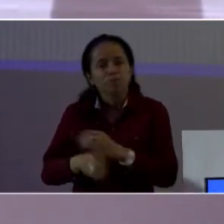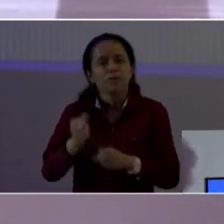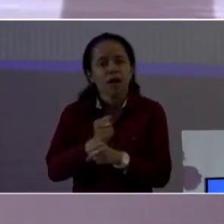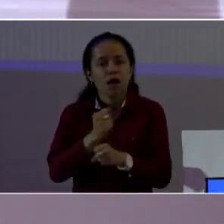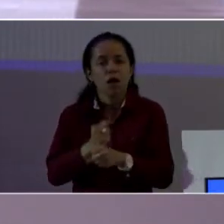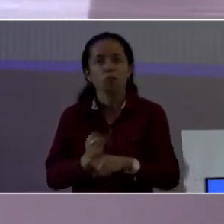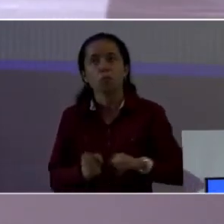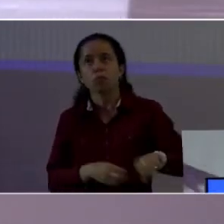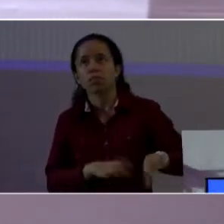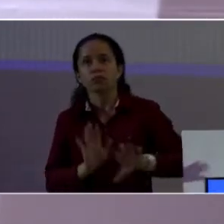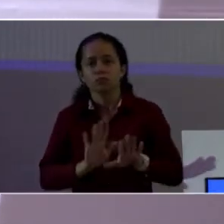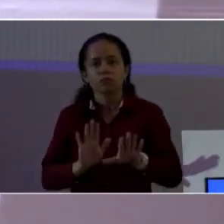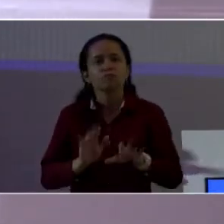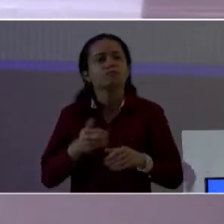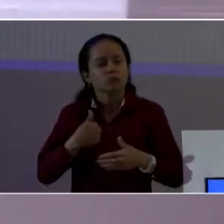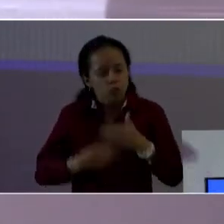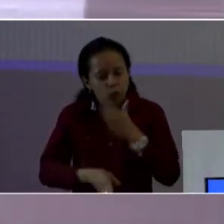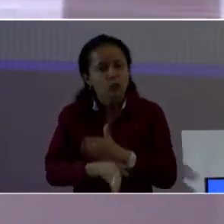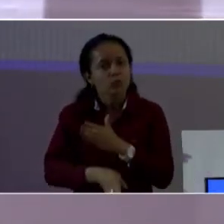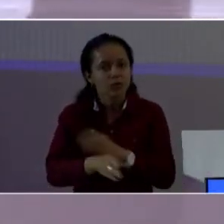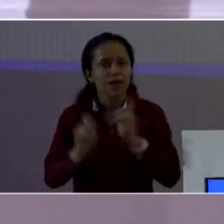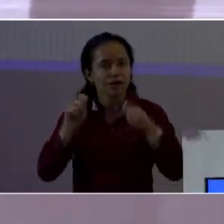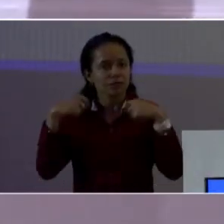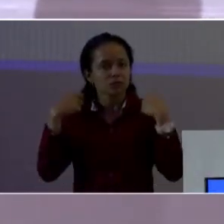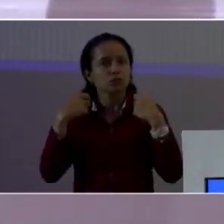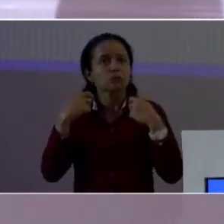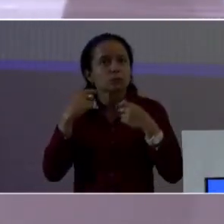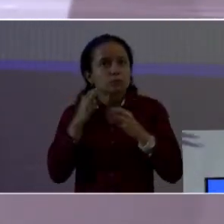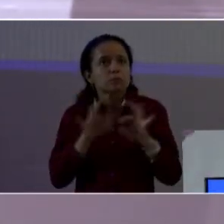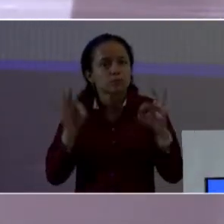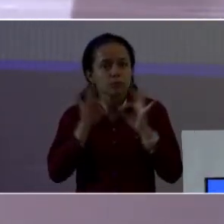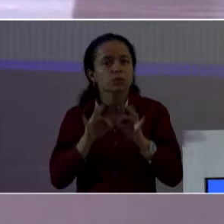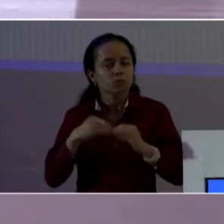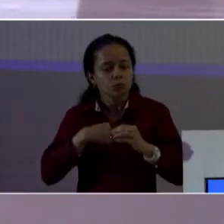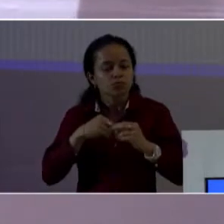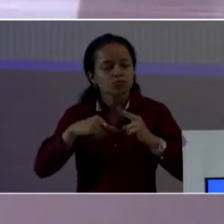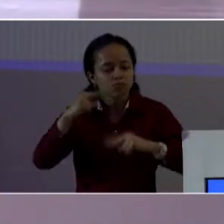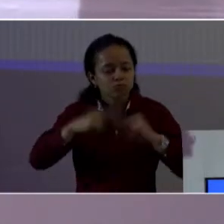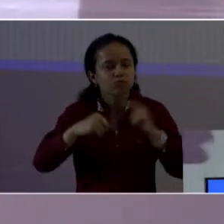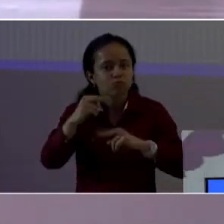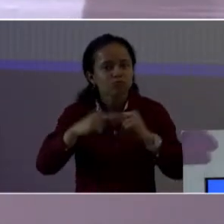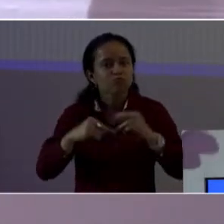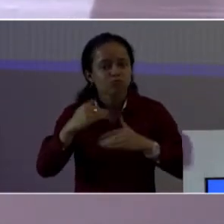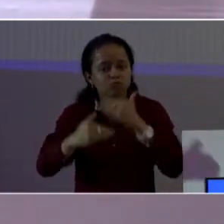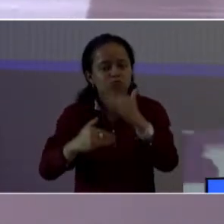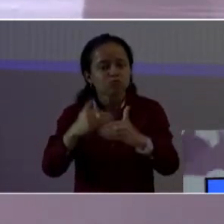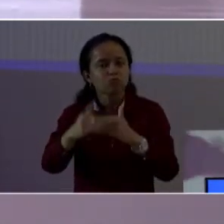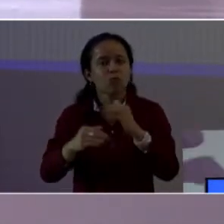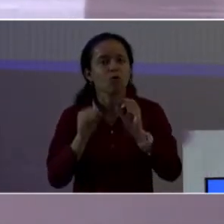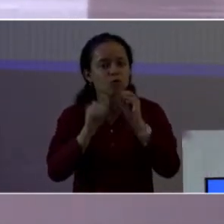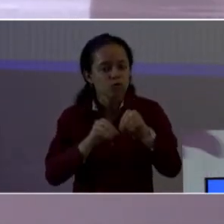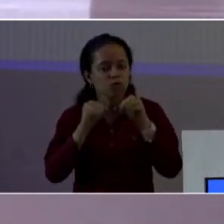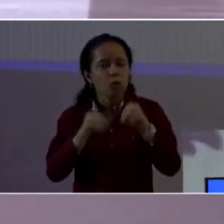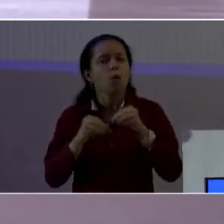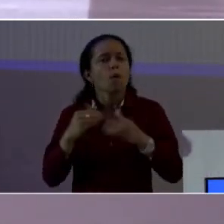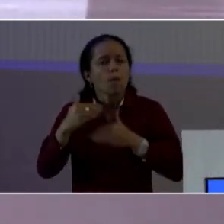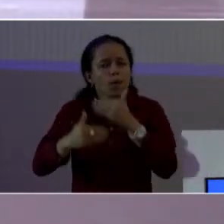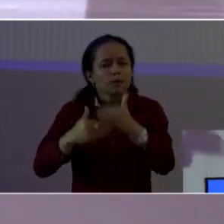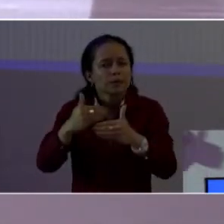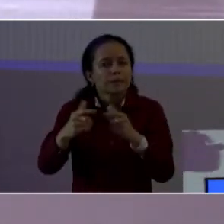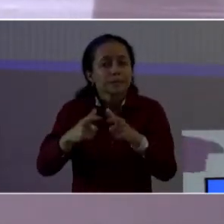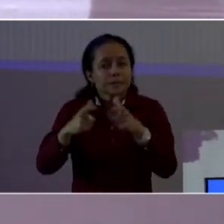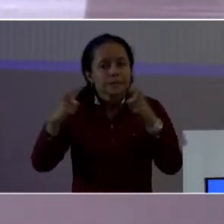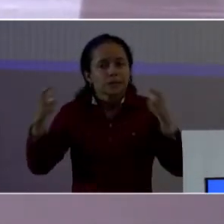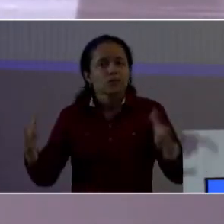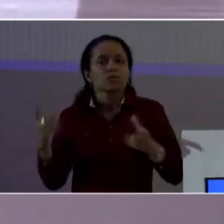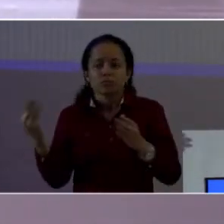puedo descartar de que tenemos unos retos particulares, pero los seguimos construyendo en el tema formativo. Tenemos unos procesos amplios, el de reintegración